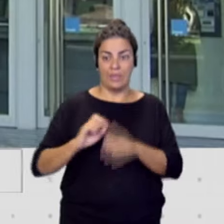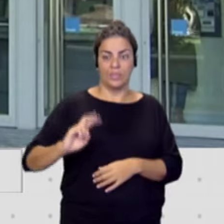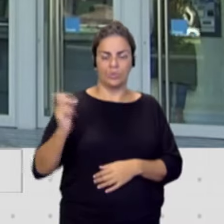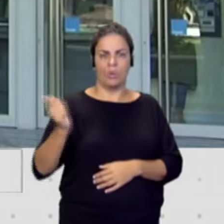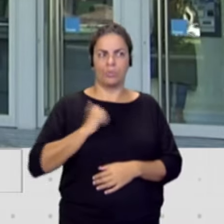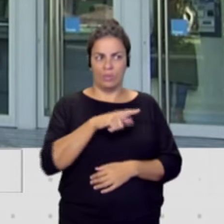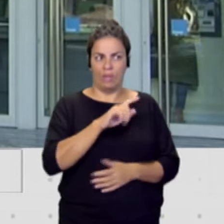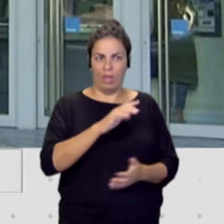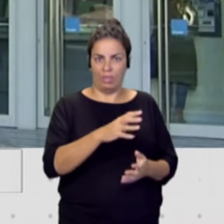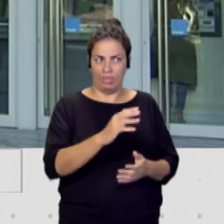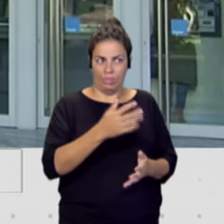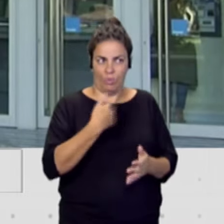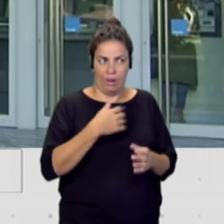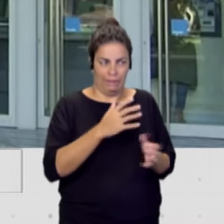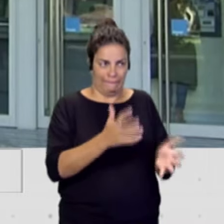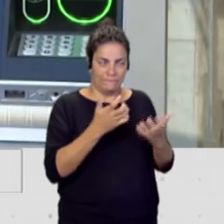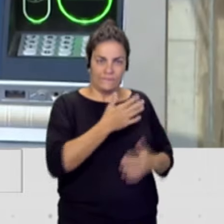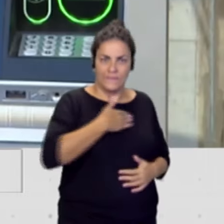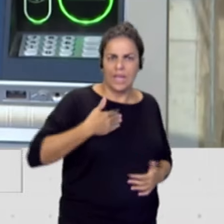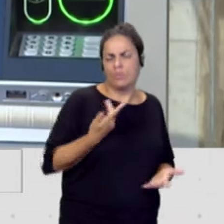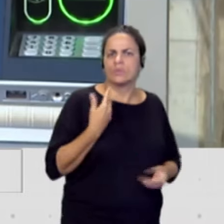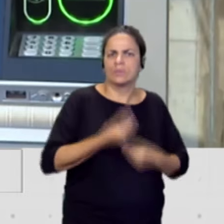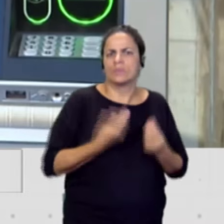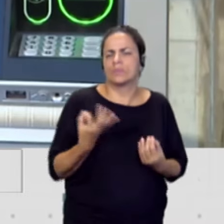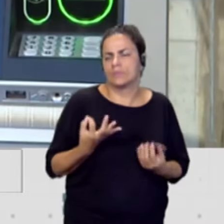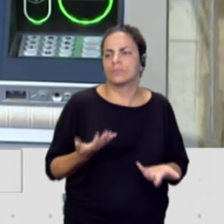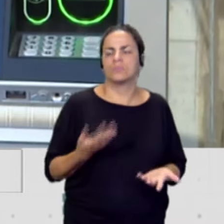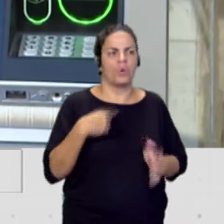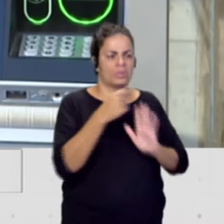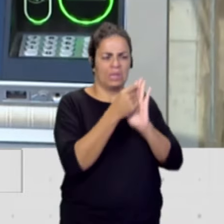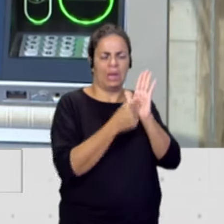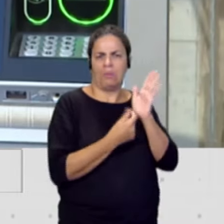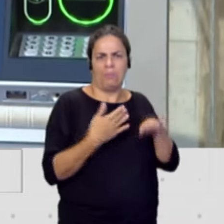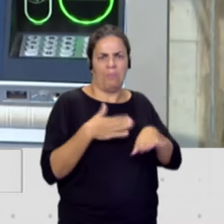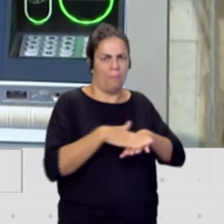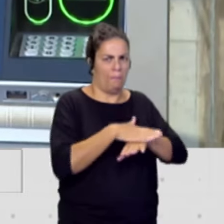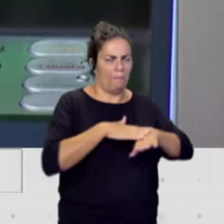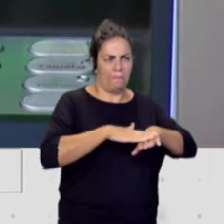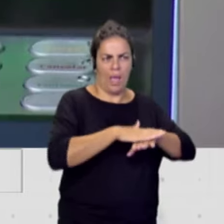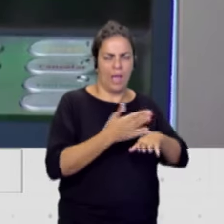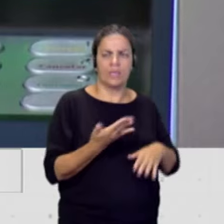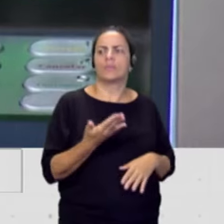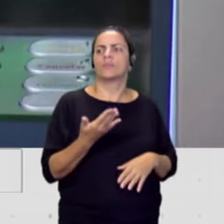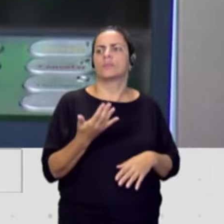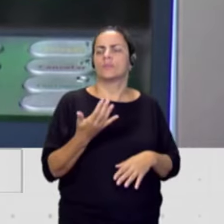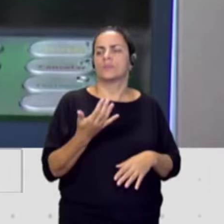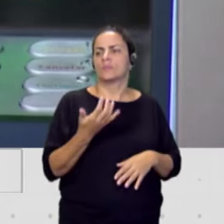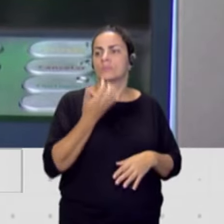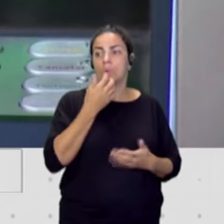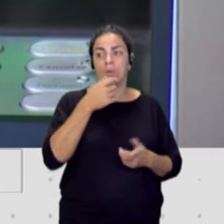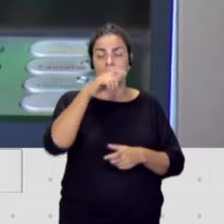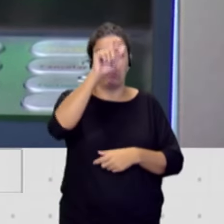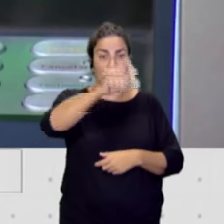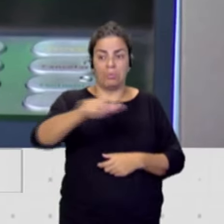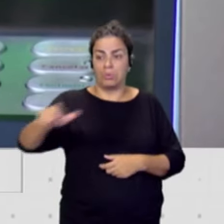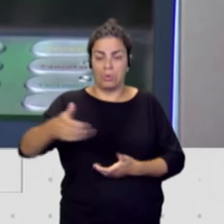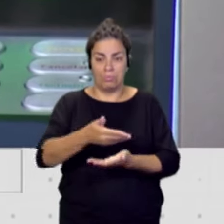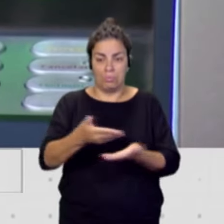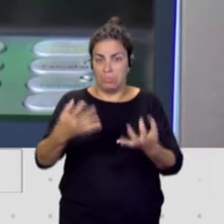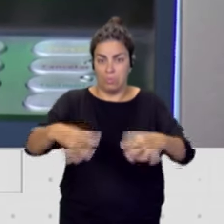oportunidad? Pues los requisitos son bastante básicos, los requisitos los cumple cualquier ciudadano